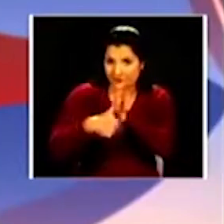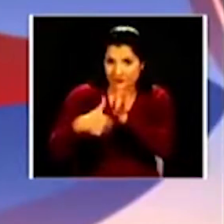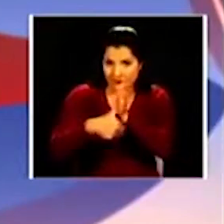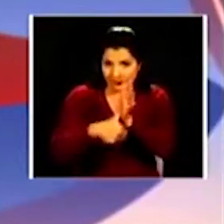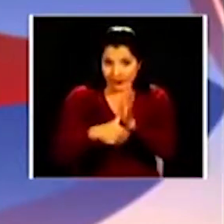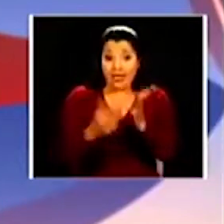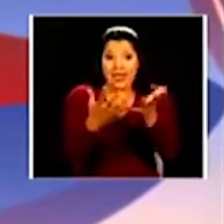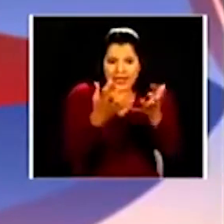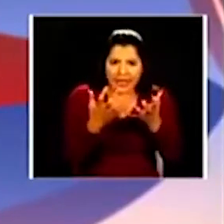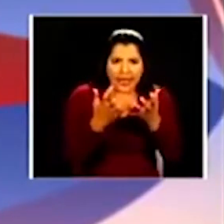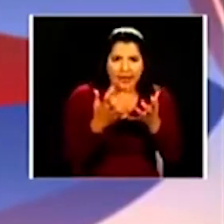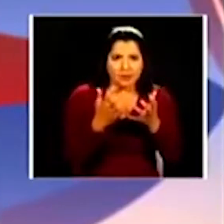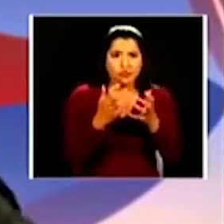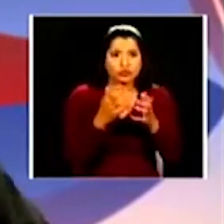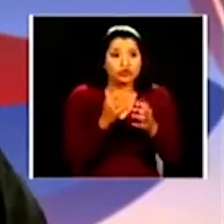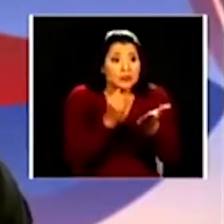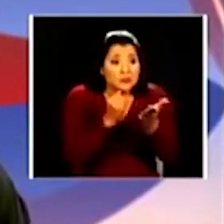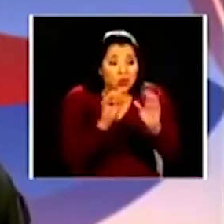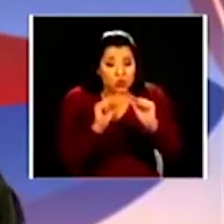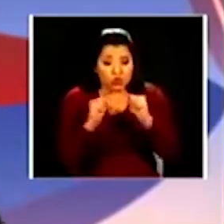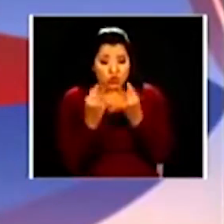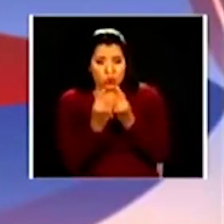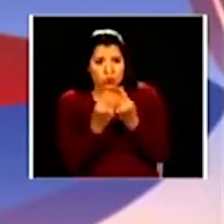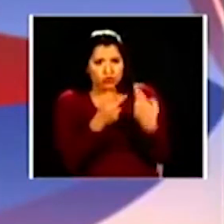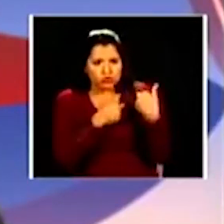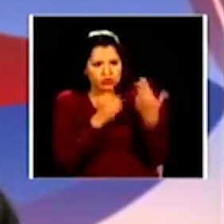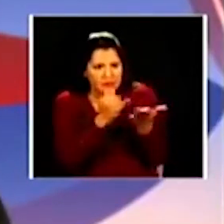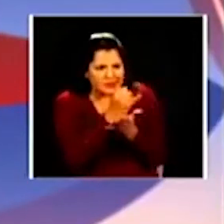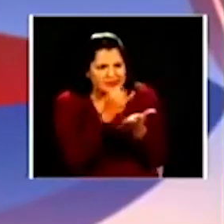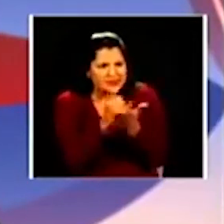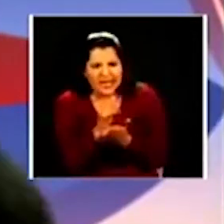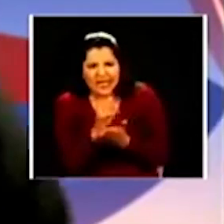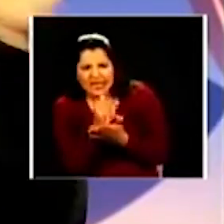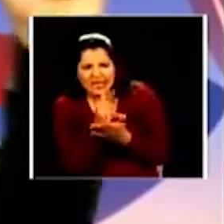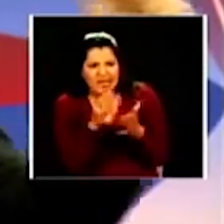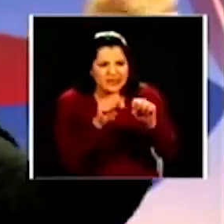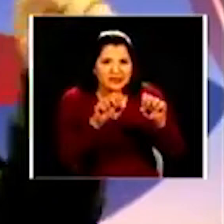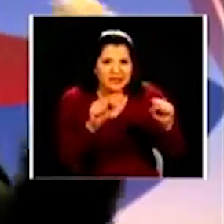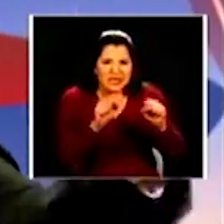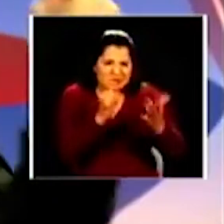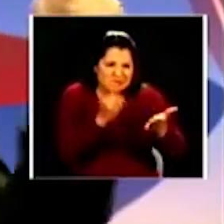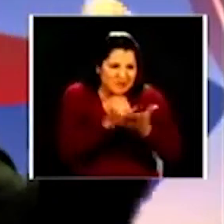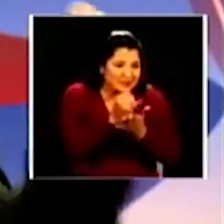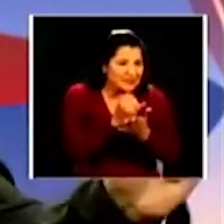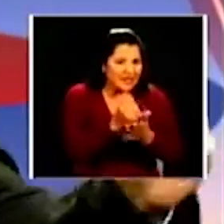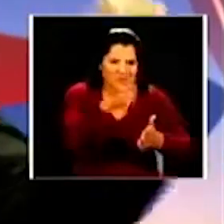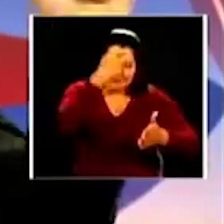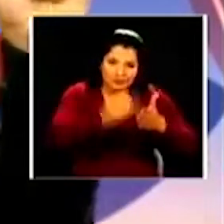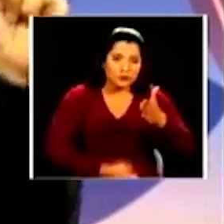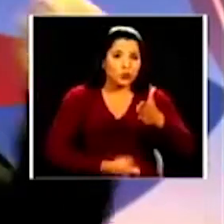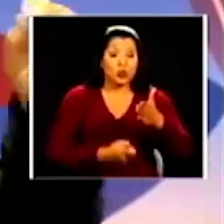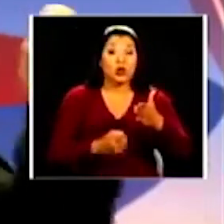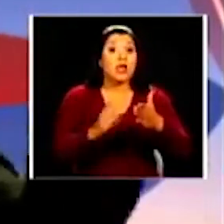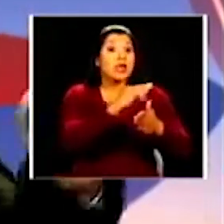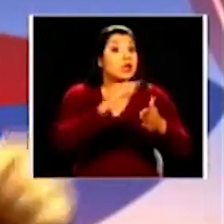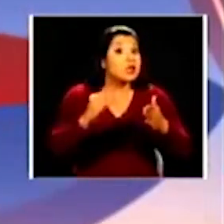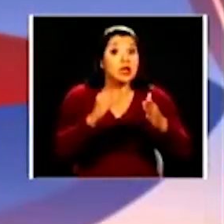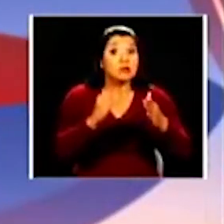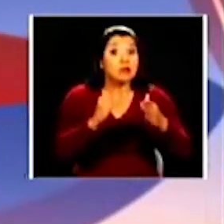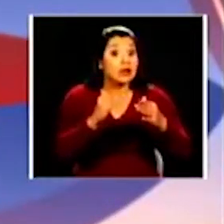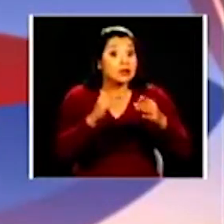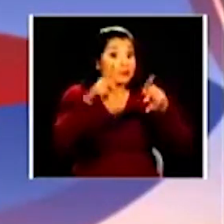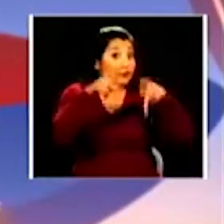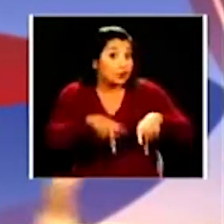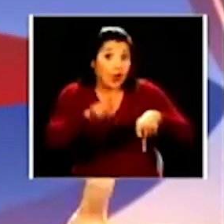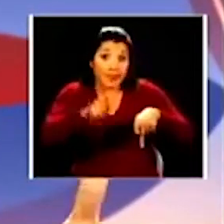investigarlas, y que sea el mismo Poder Ejecutivo el que tenga mano fuerte en esa materia, llevando los casos que sean necesarios al Ministerio Público.